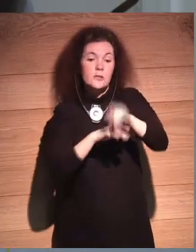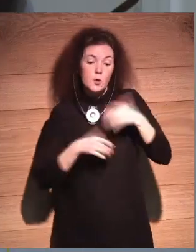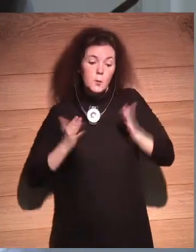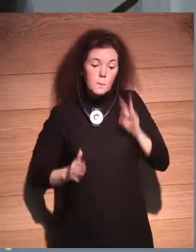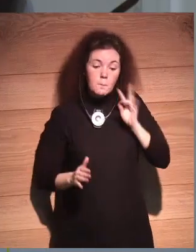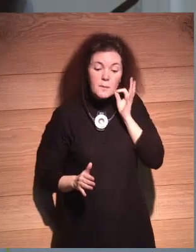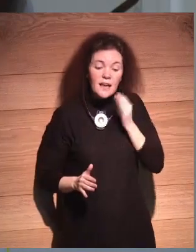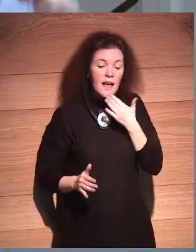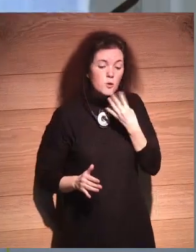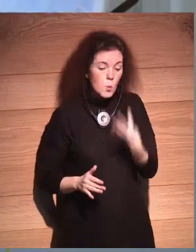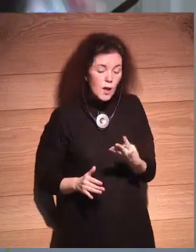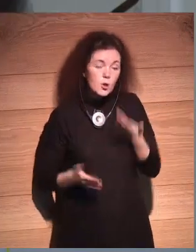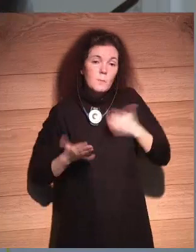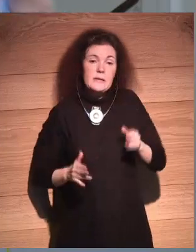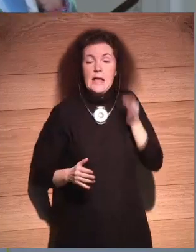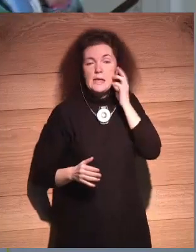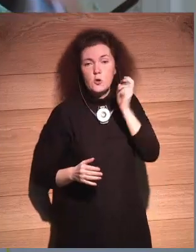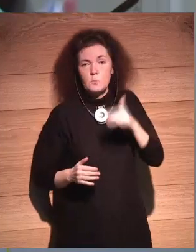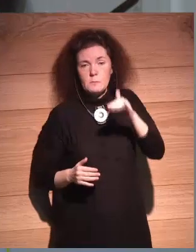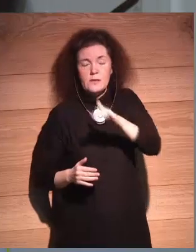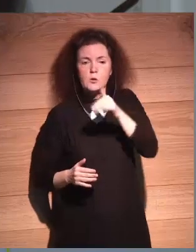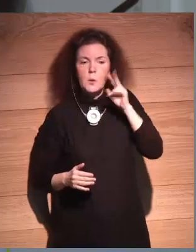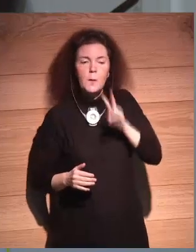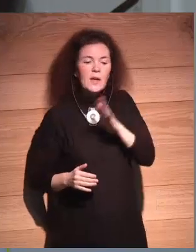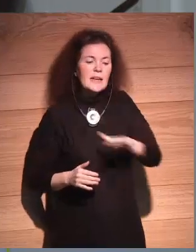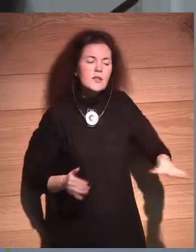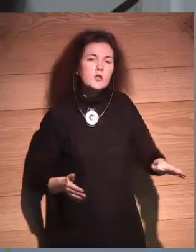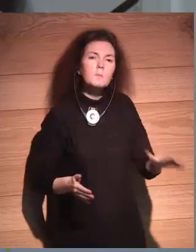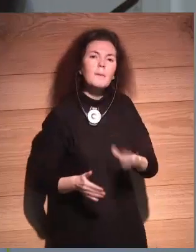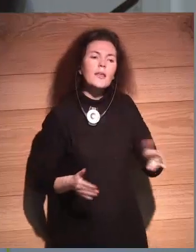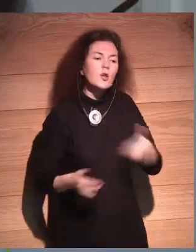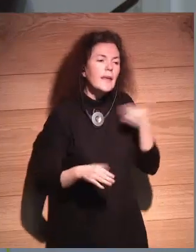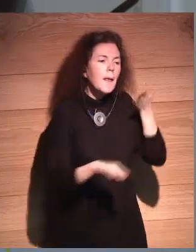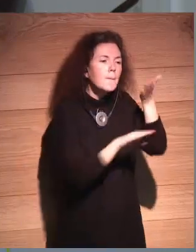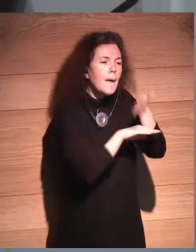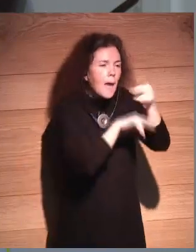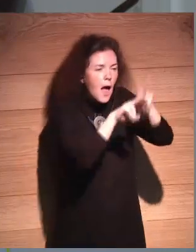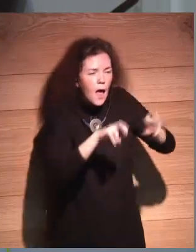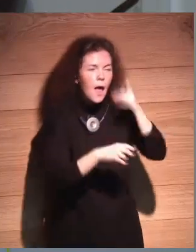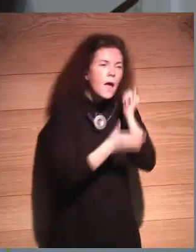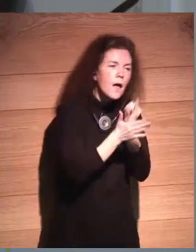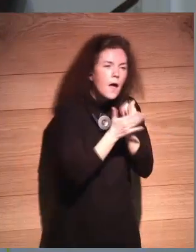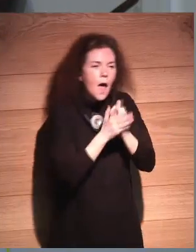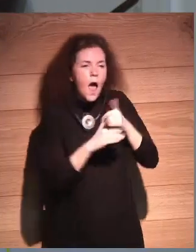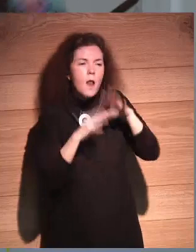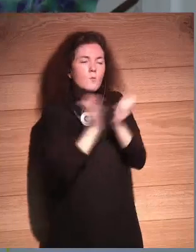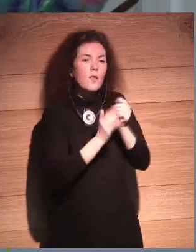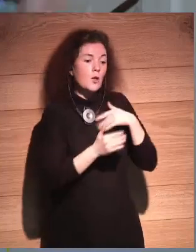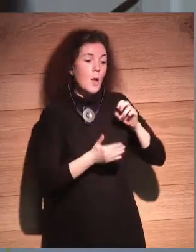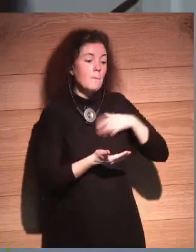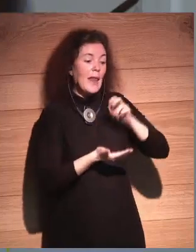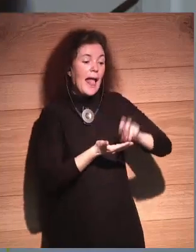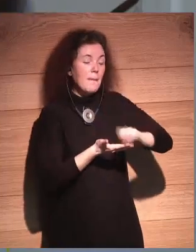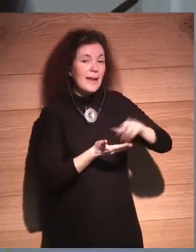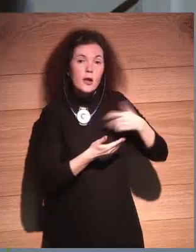4 años y a mis otras hijas, todos veo los niños pequeños, veo que quieren explorar, escalar, explorar el mundo antes de poder caminar, antes de